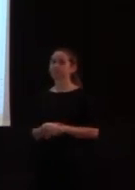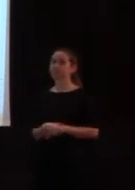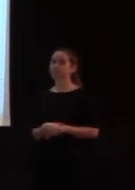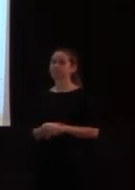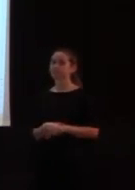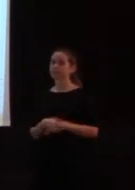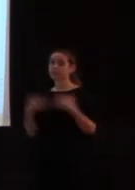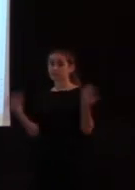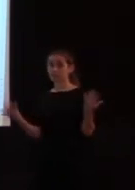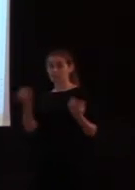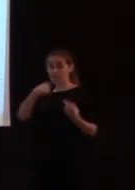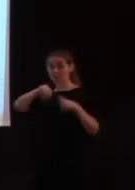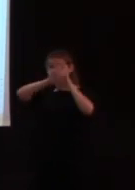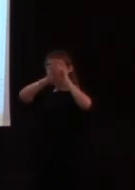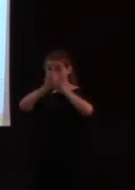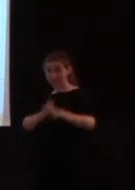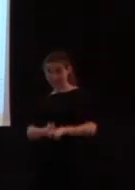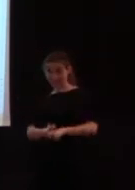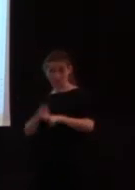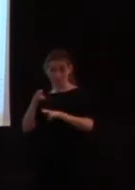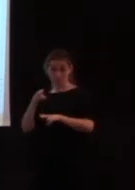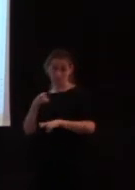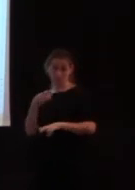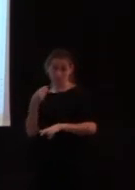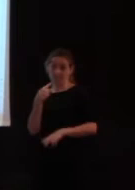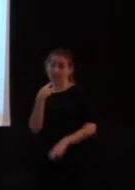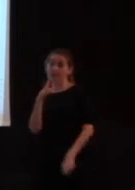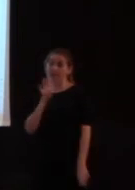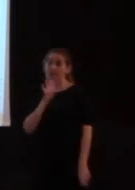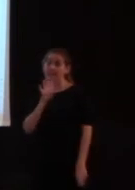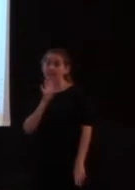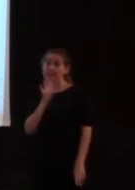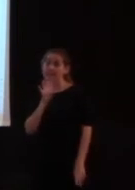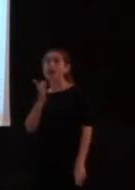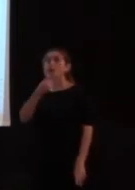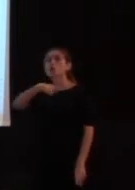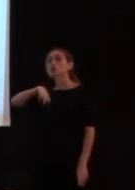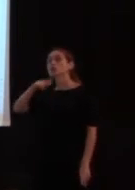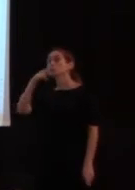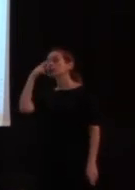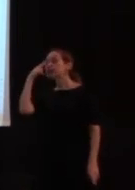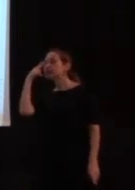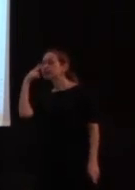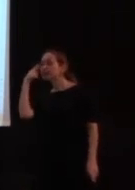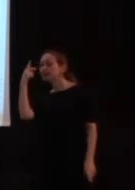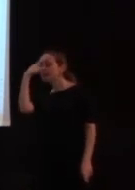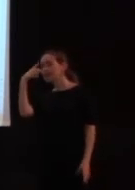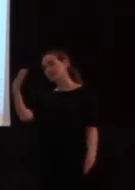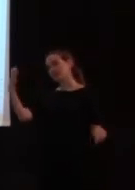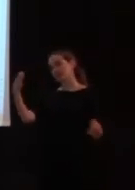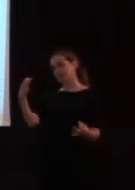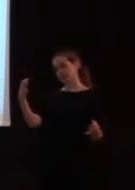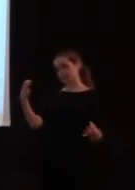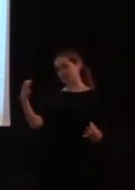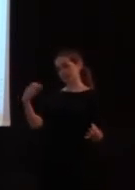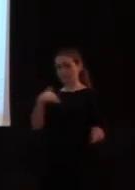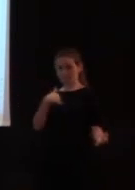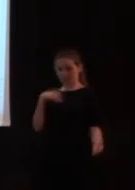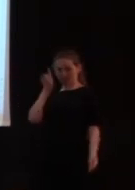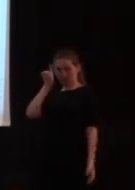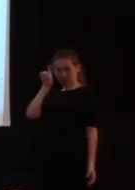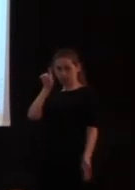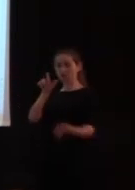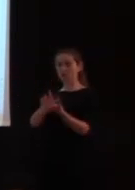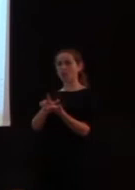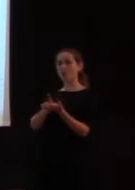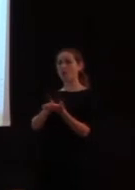Esta investigación que decía antes, porque nos interesaba saber como profesores de lengua, cómo